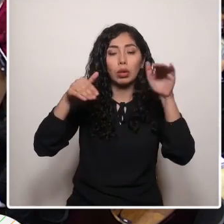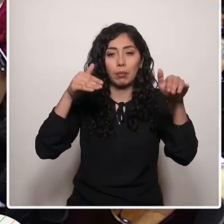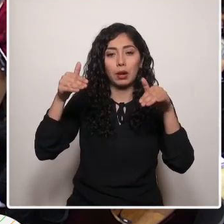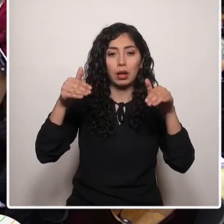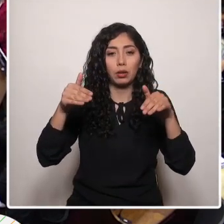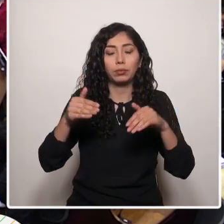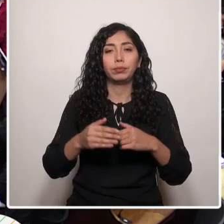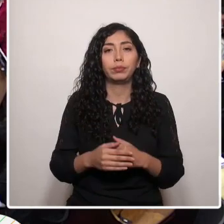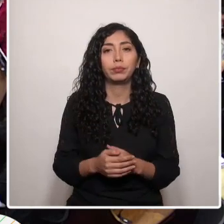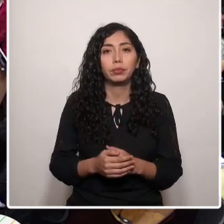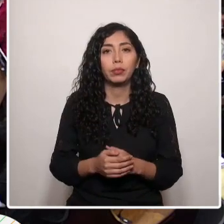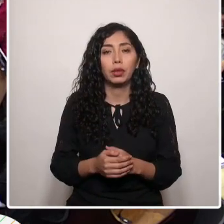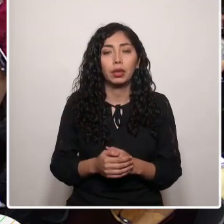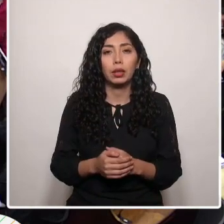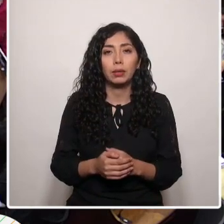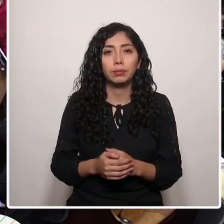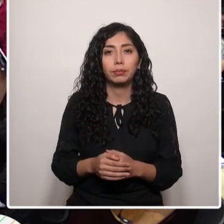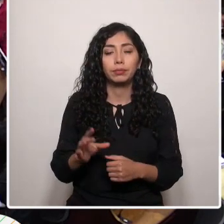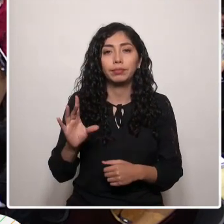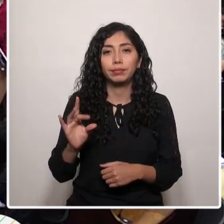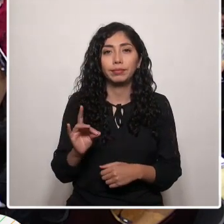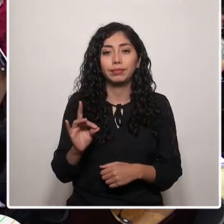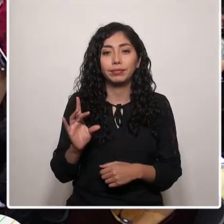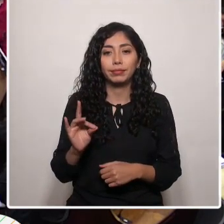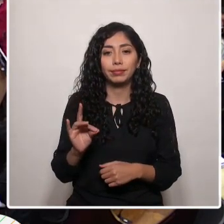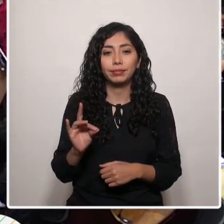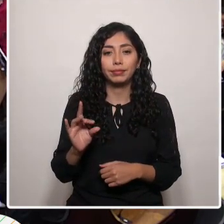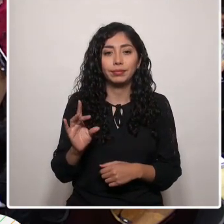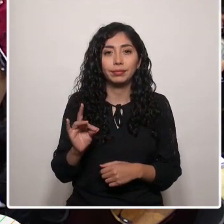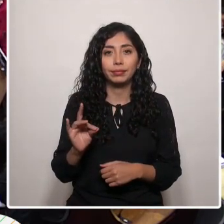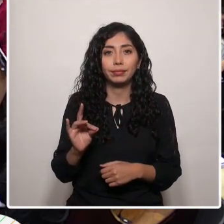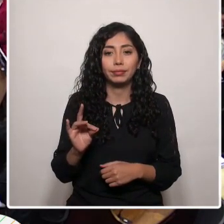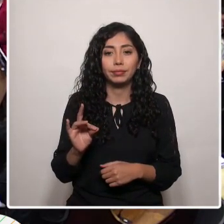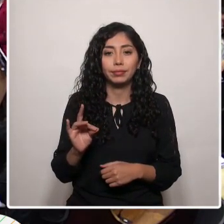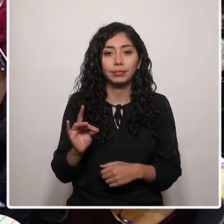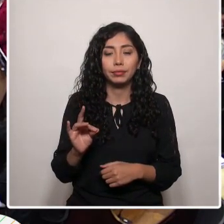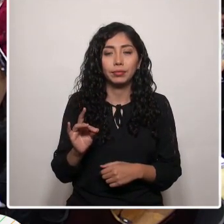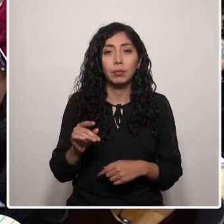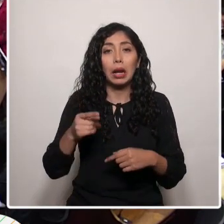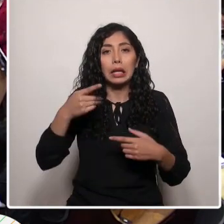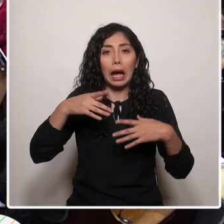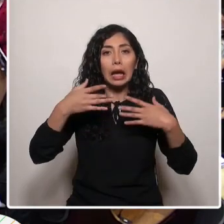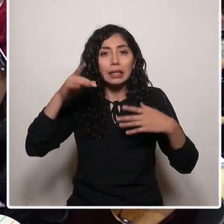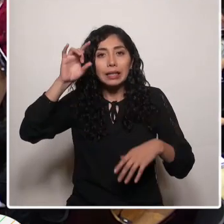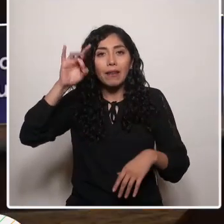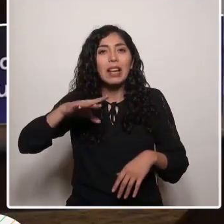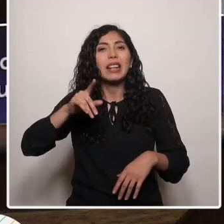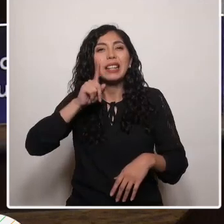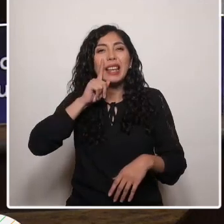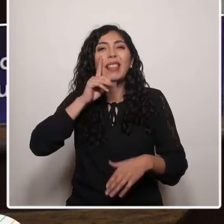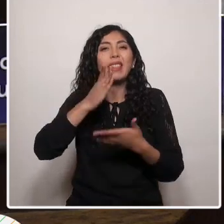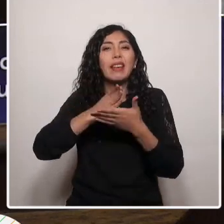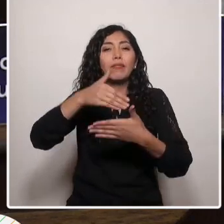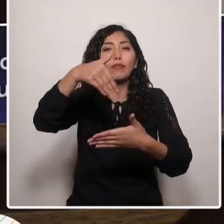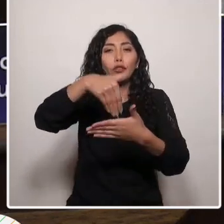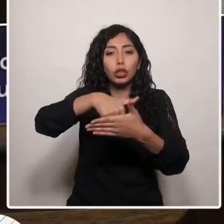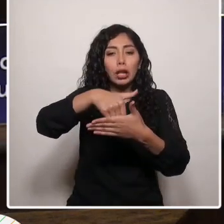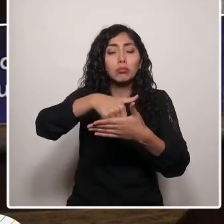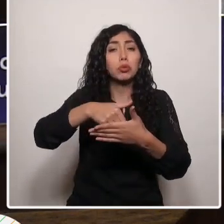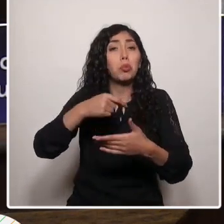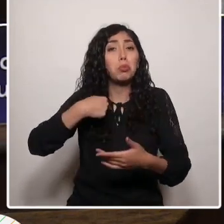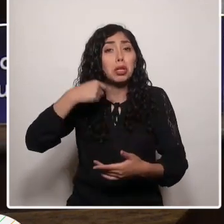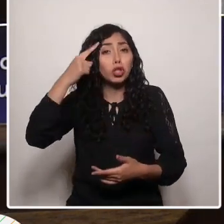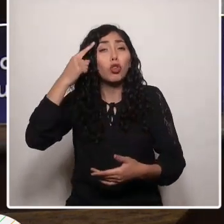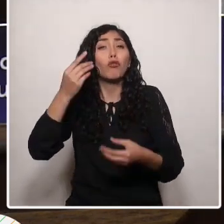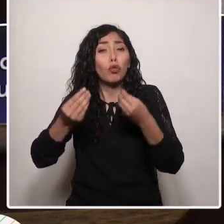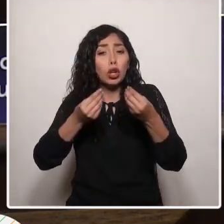en la otra votación, si en una de esas no está bien definido el universo de quienes tenemos que votar y falta un integrante de la comisión. Entonces, quizás sería bueno chequear